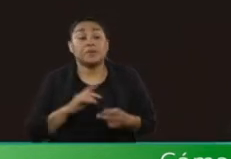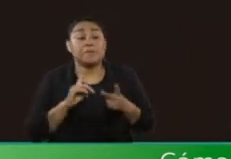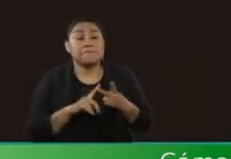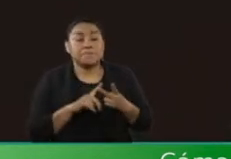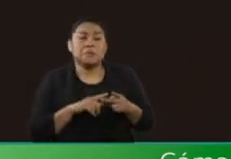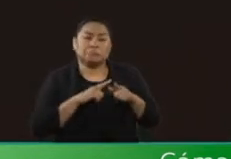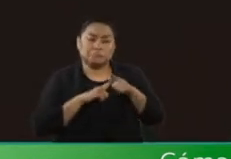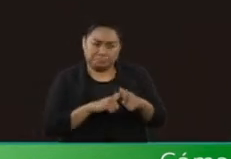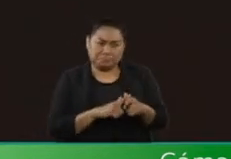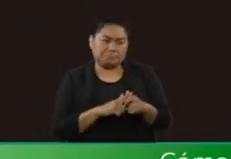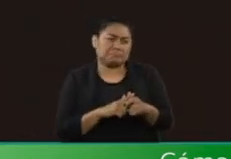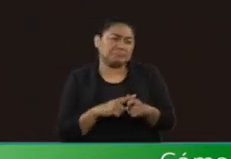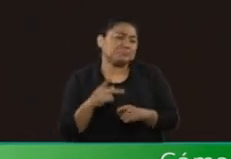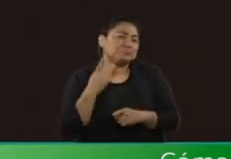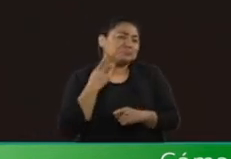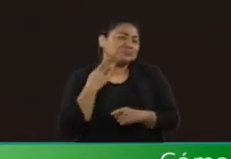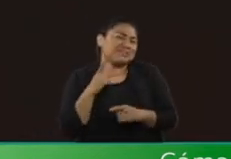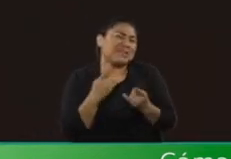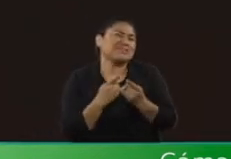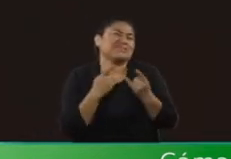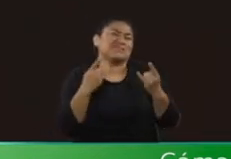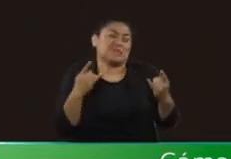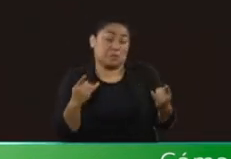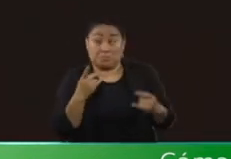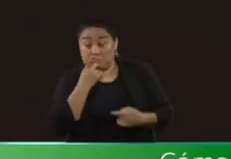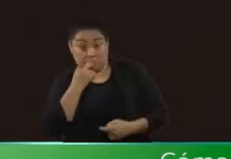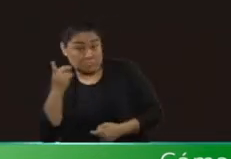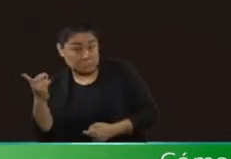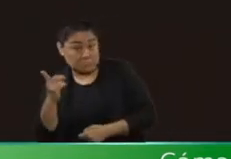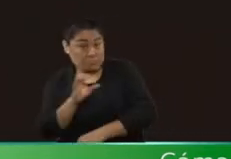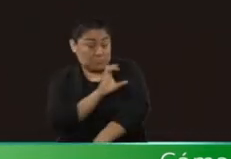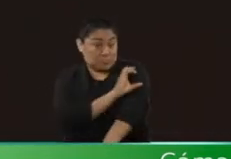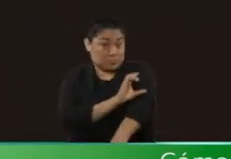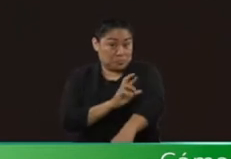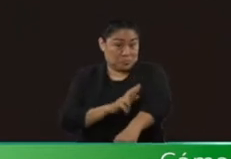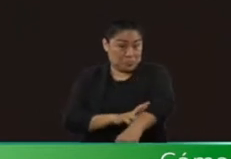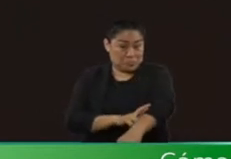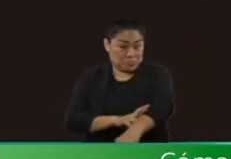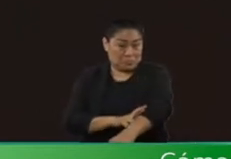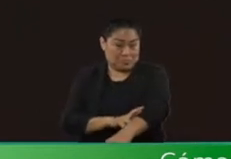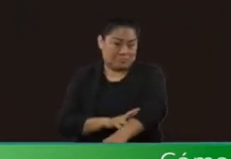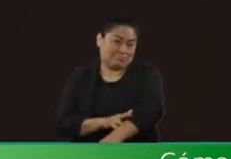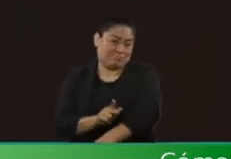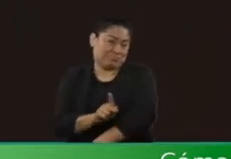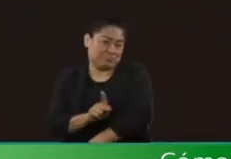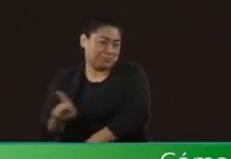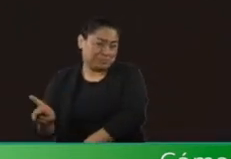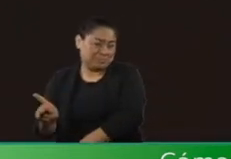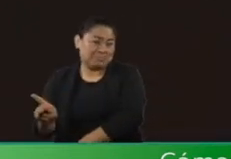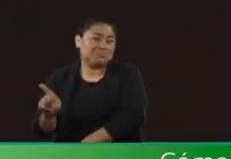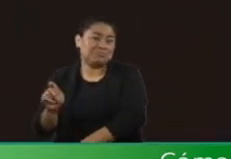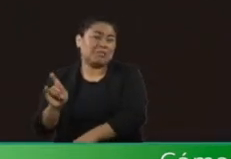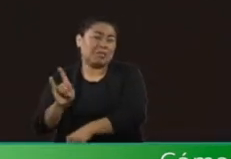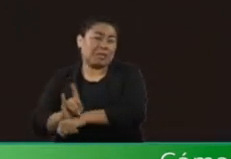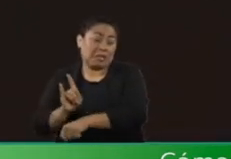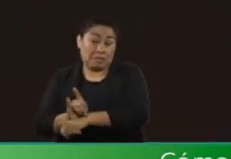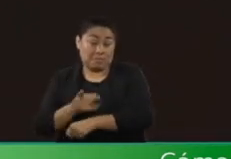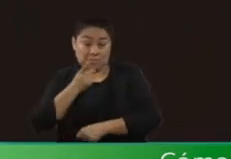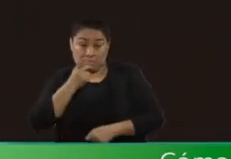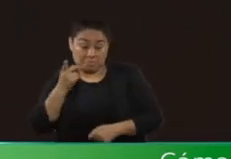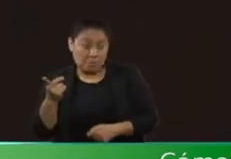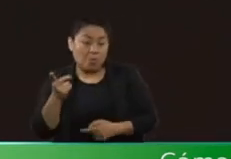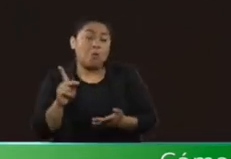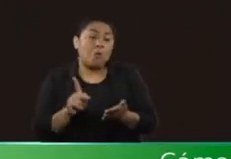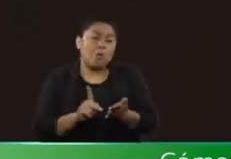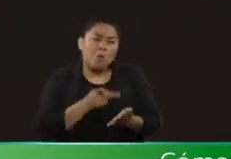el anecdotario político que dice el coordinador de la mayoría artificial, pues están rompiendo otra